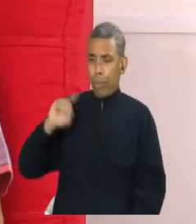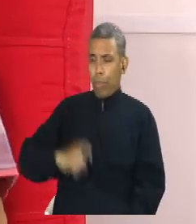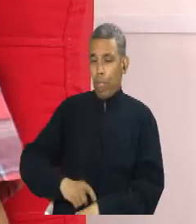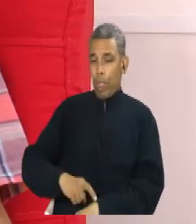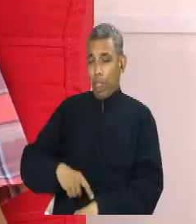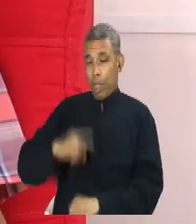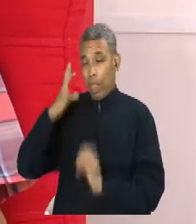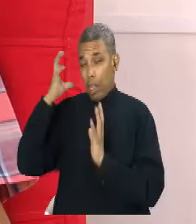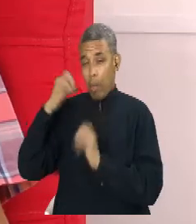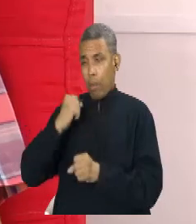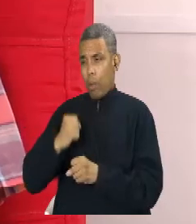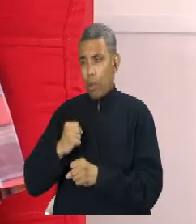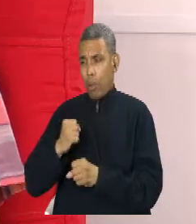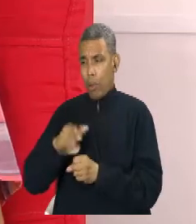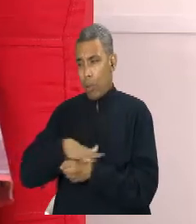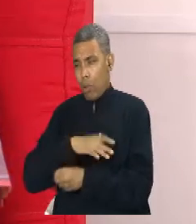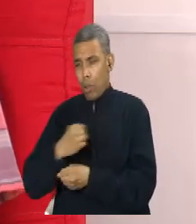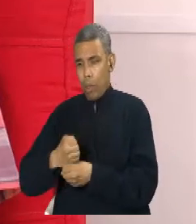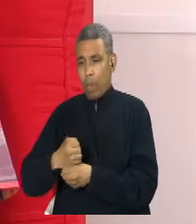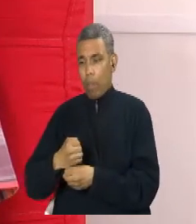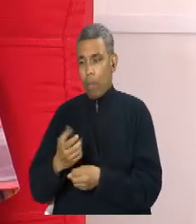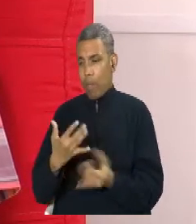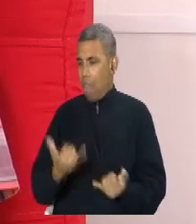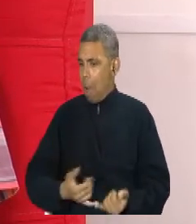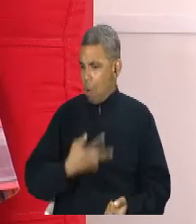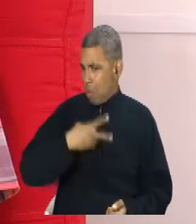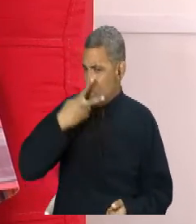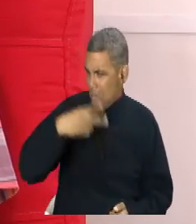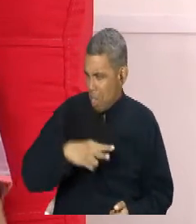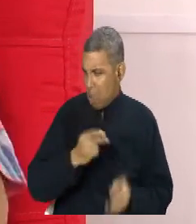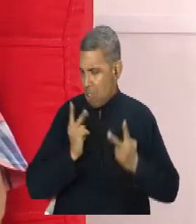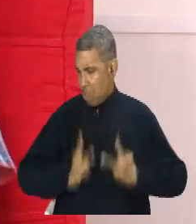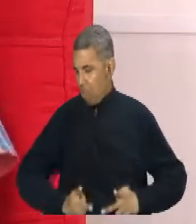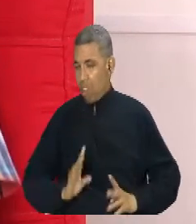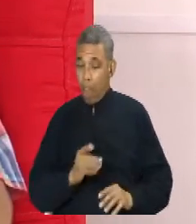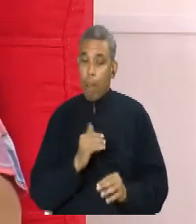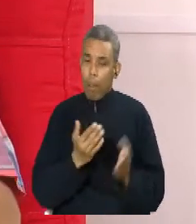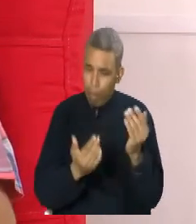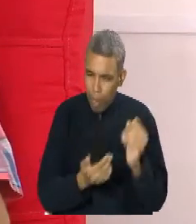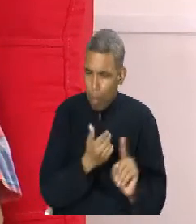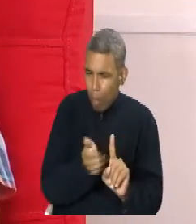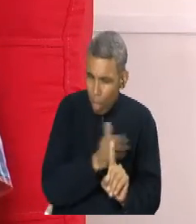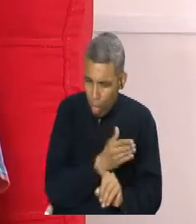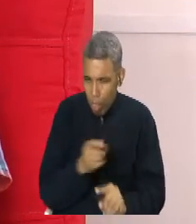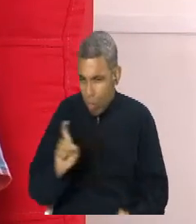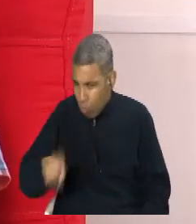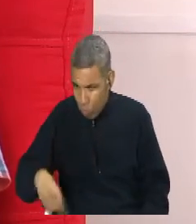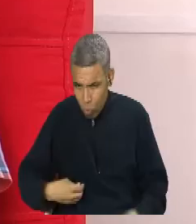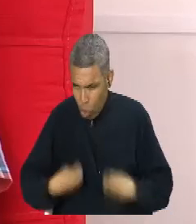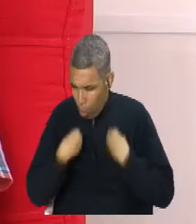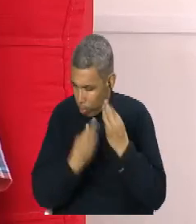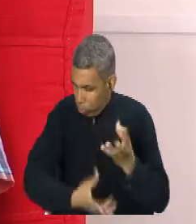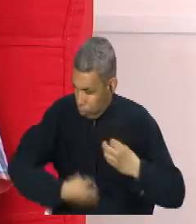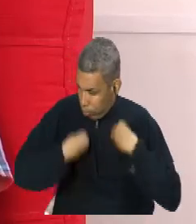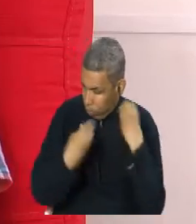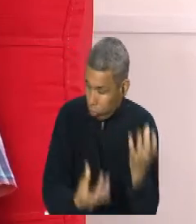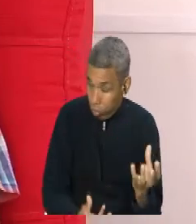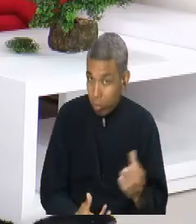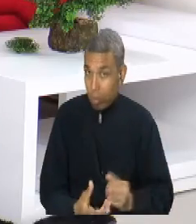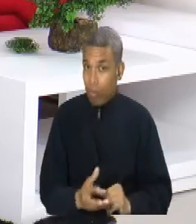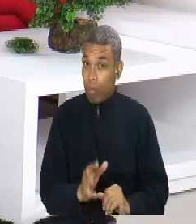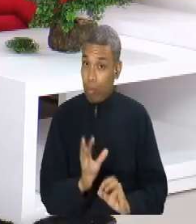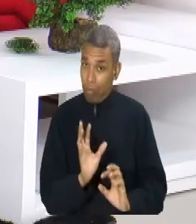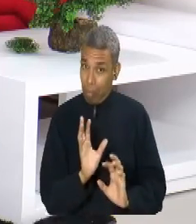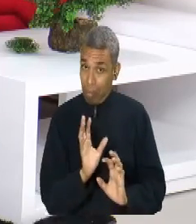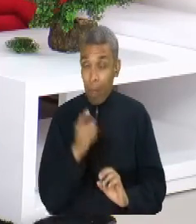sí pero no les autorizamos a nuestros hijos a los papás de los nietos en cosas en las cuales